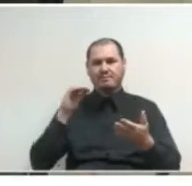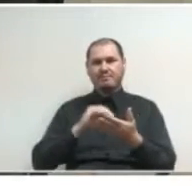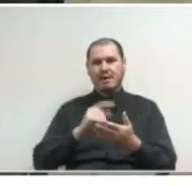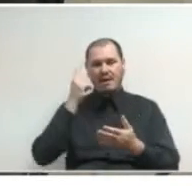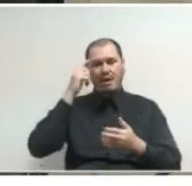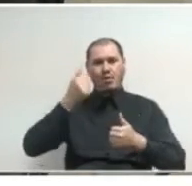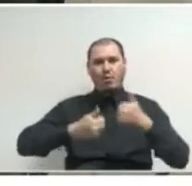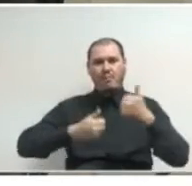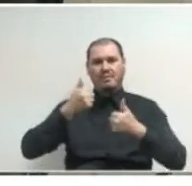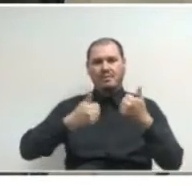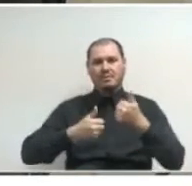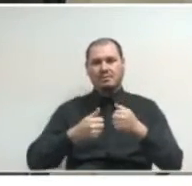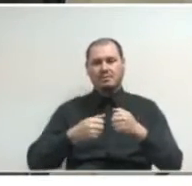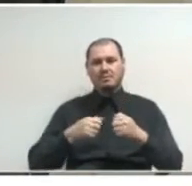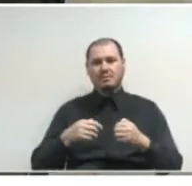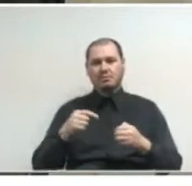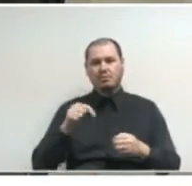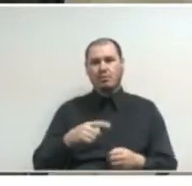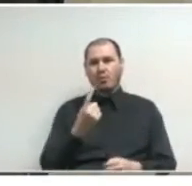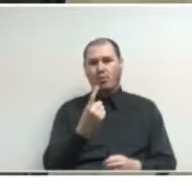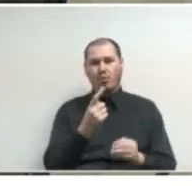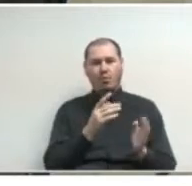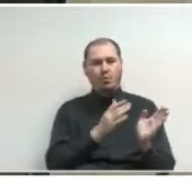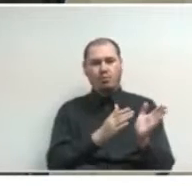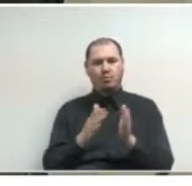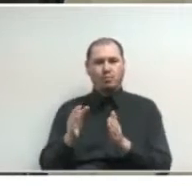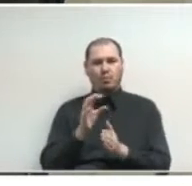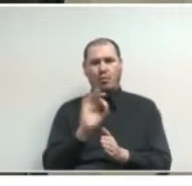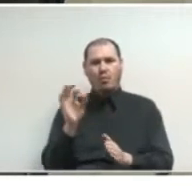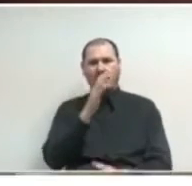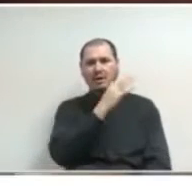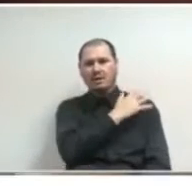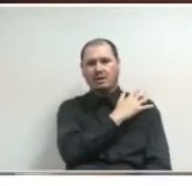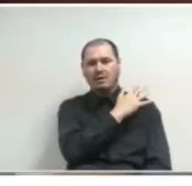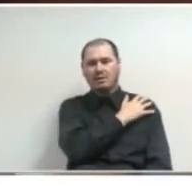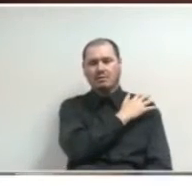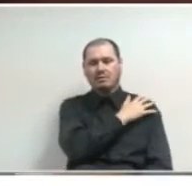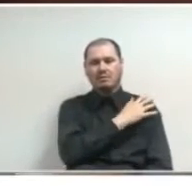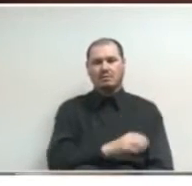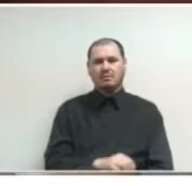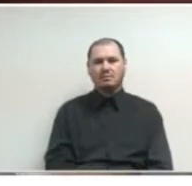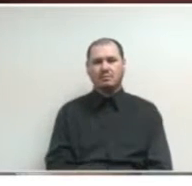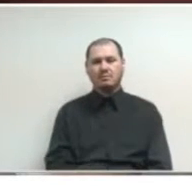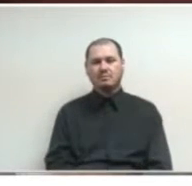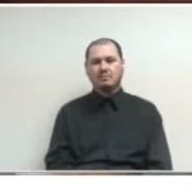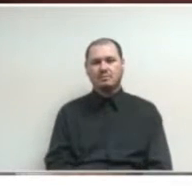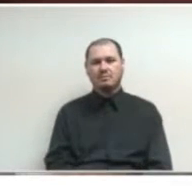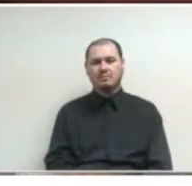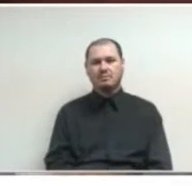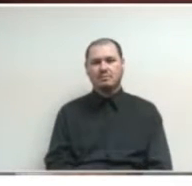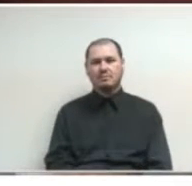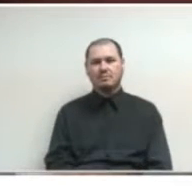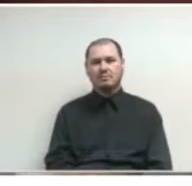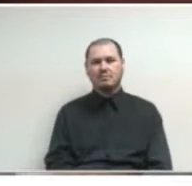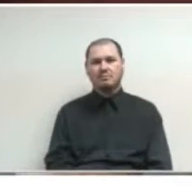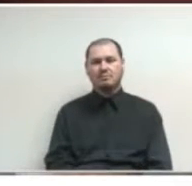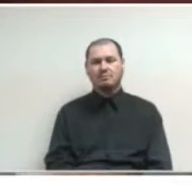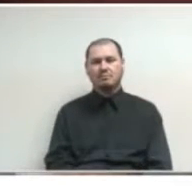pico, o postular por un registro. Oña candidata, pero tiene registro puntual, deje tener acá, vale, te vale.